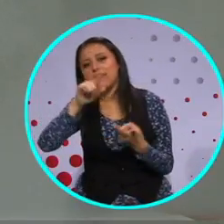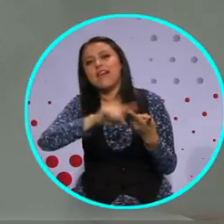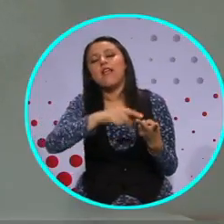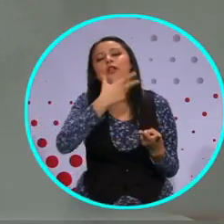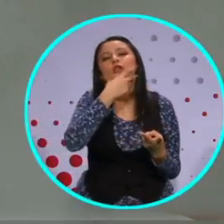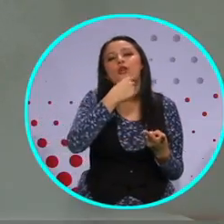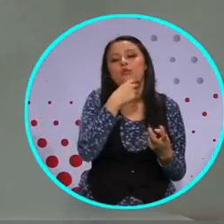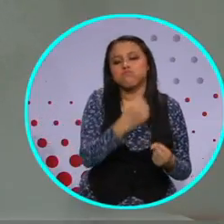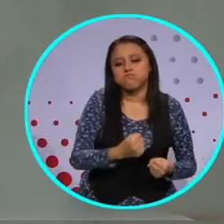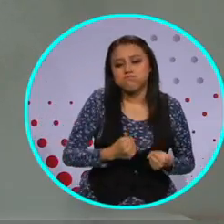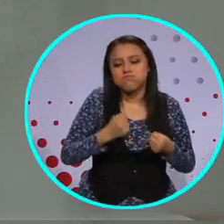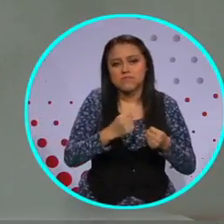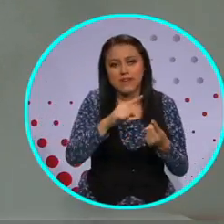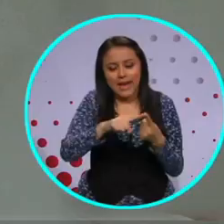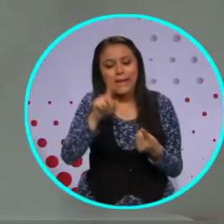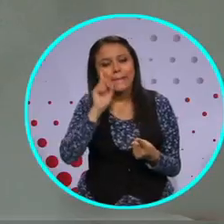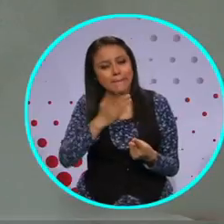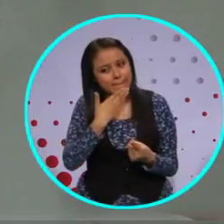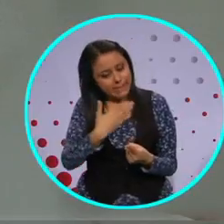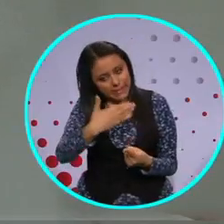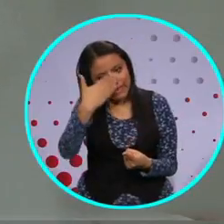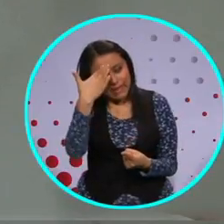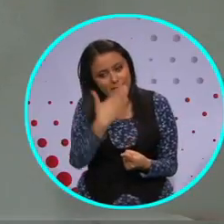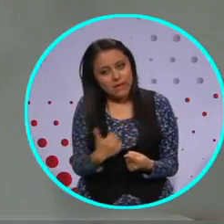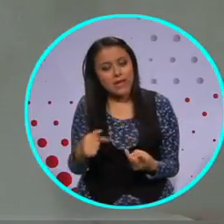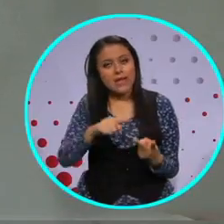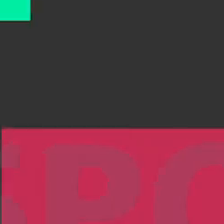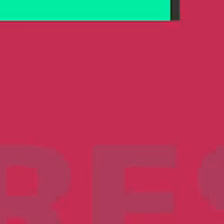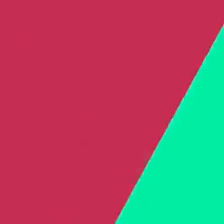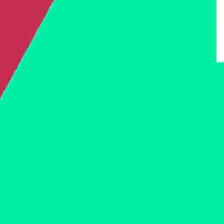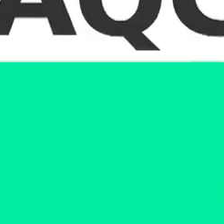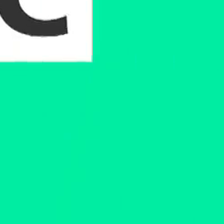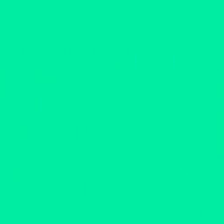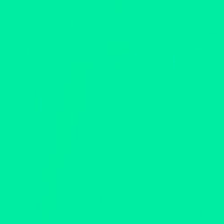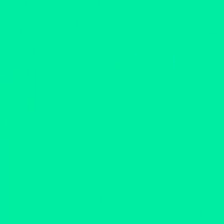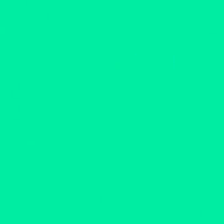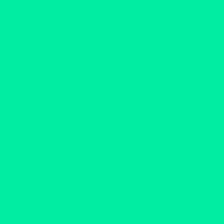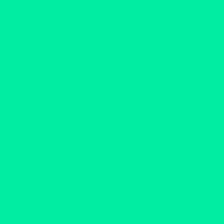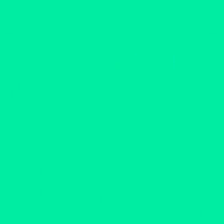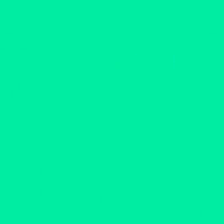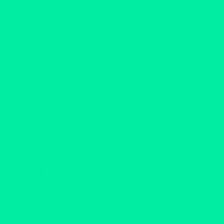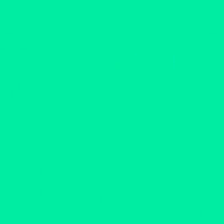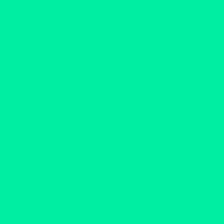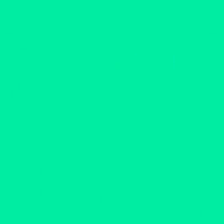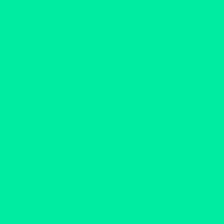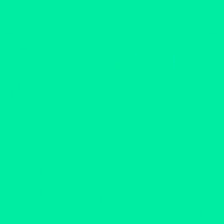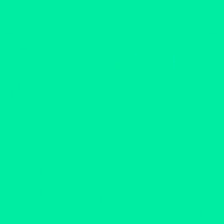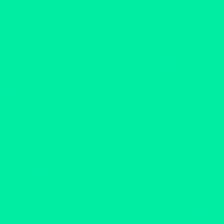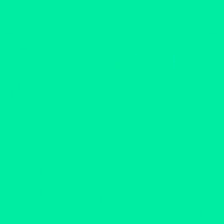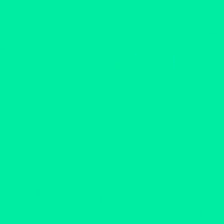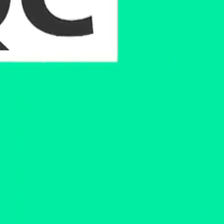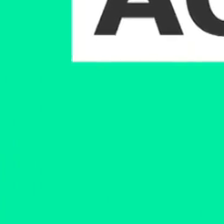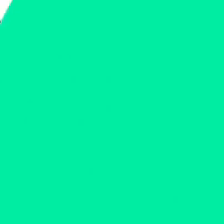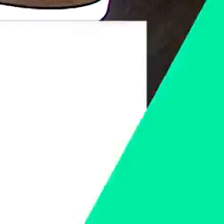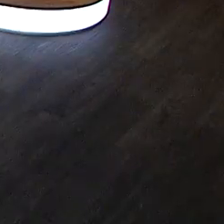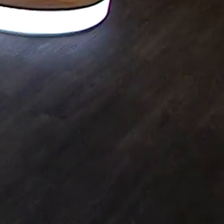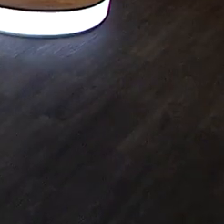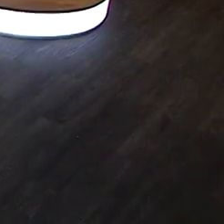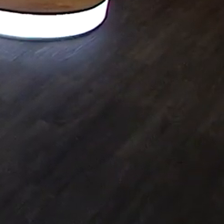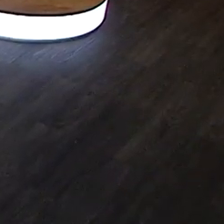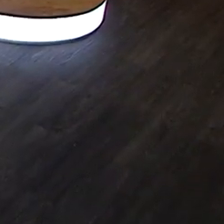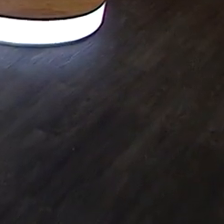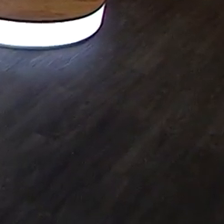ella bien abusada y él abre la puerta con dicción acuse en tu ciudad